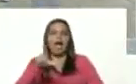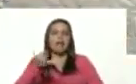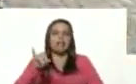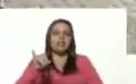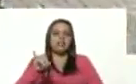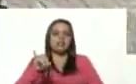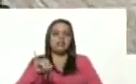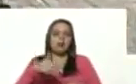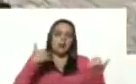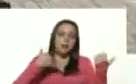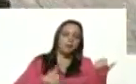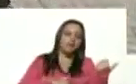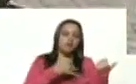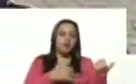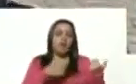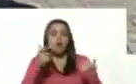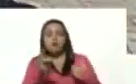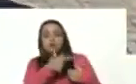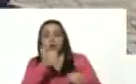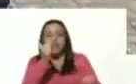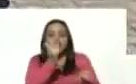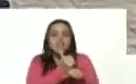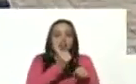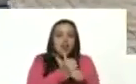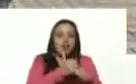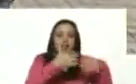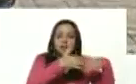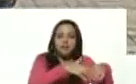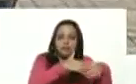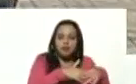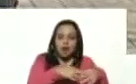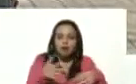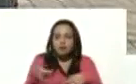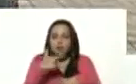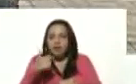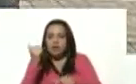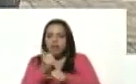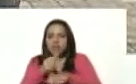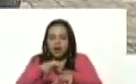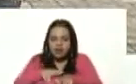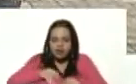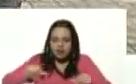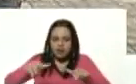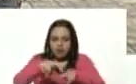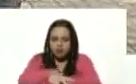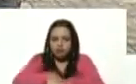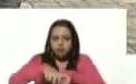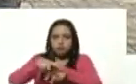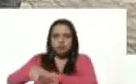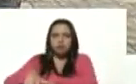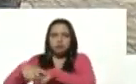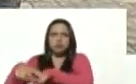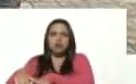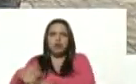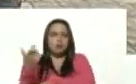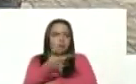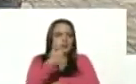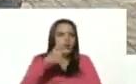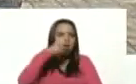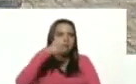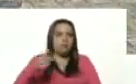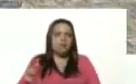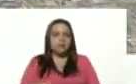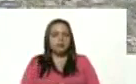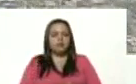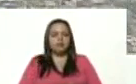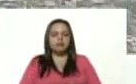fábrica, busca al que labra la tierra, busca, busca al pueblo, busca el poder